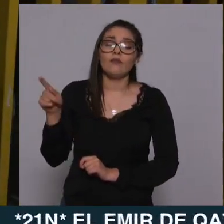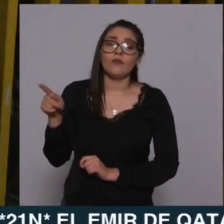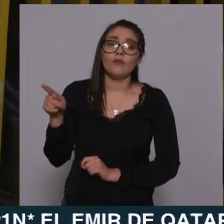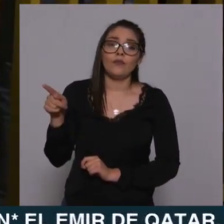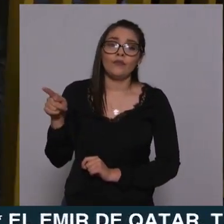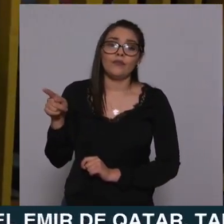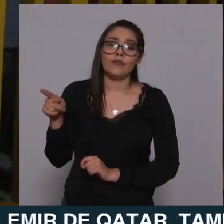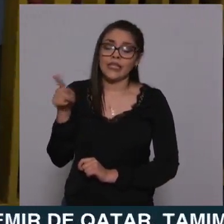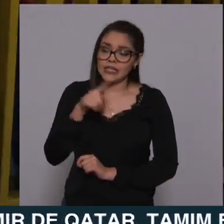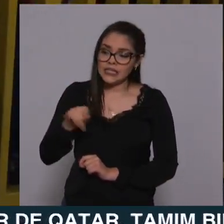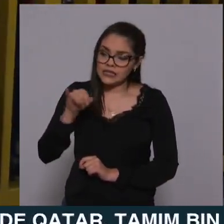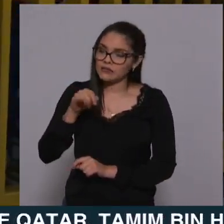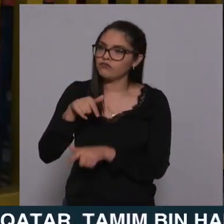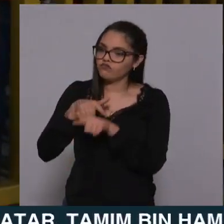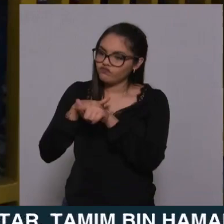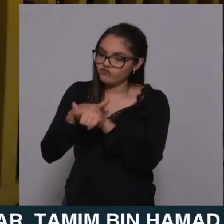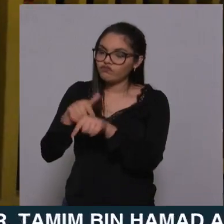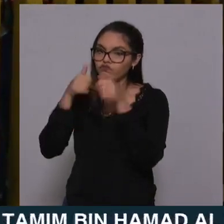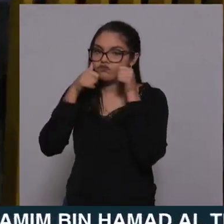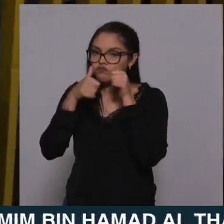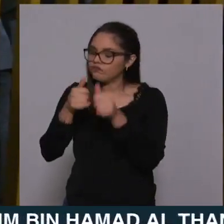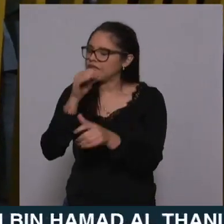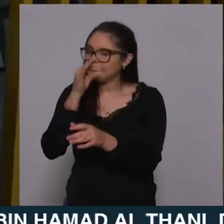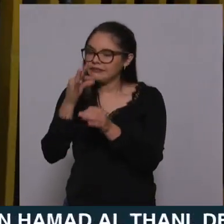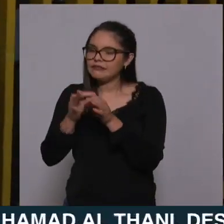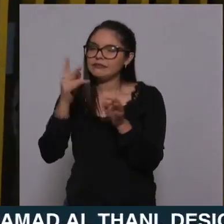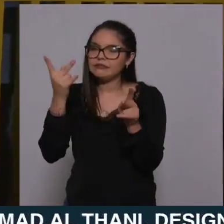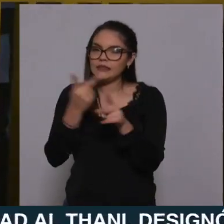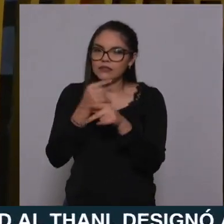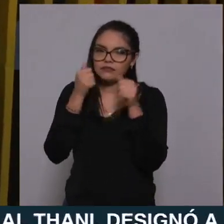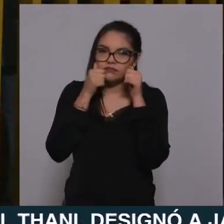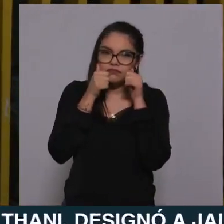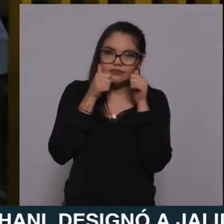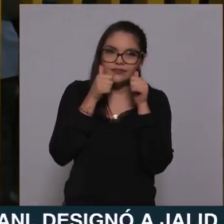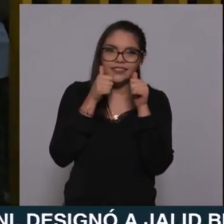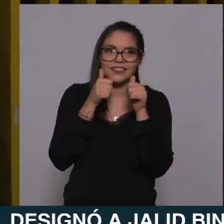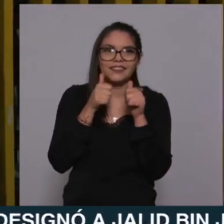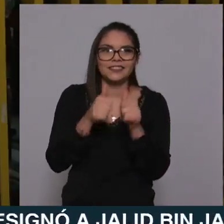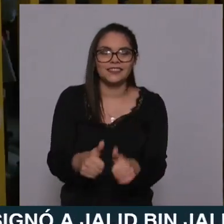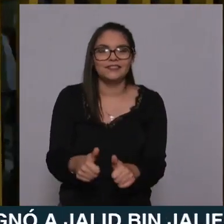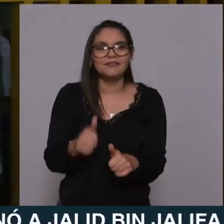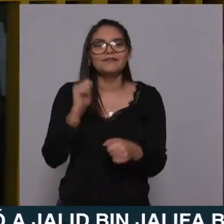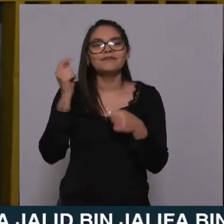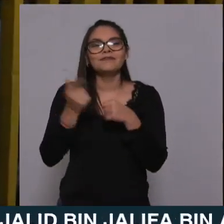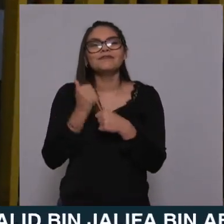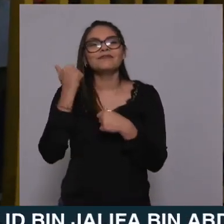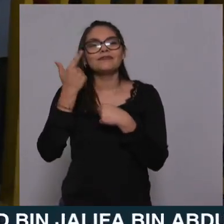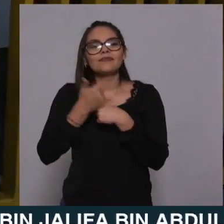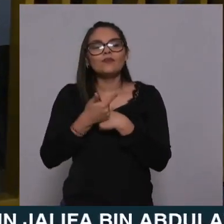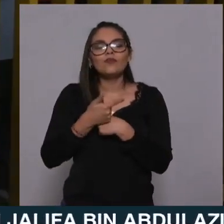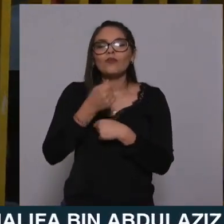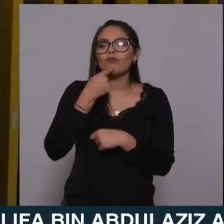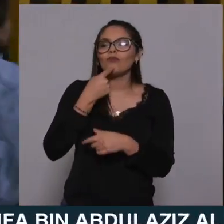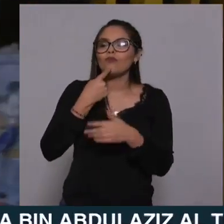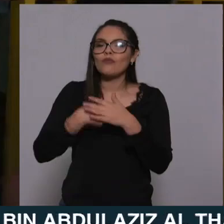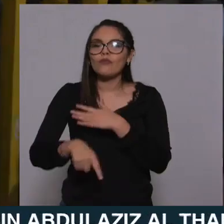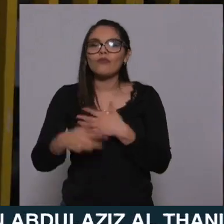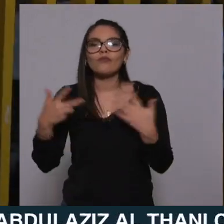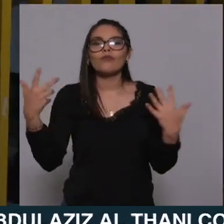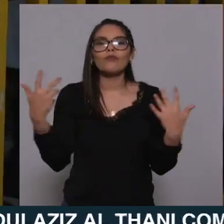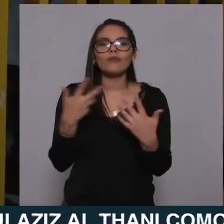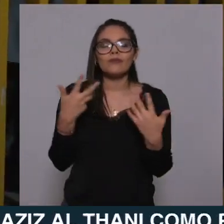a dar seguimiento puntual a cada una de las demandas que hacían. Entre